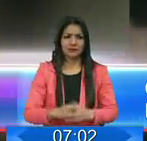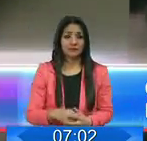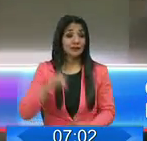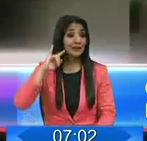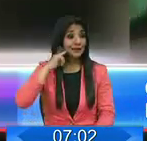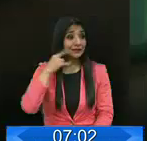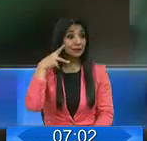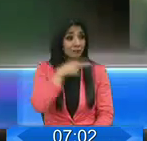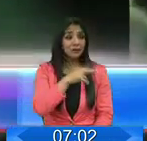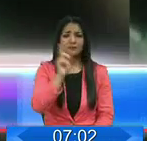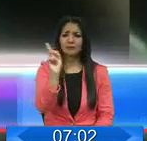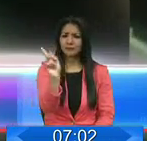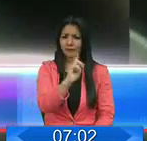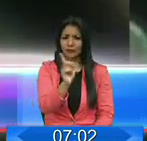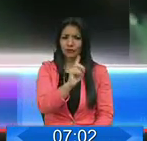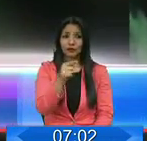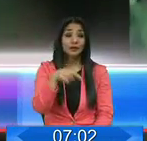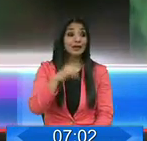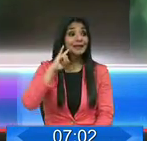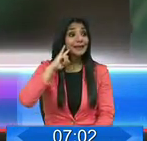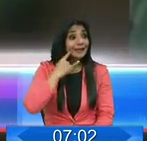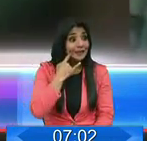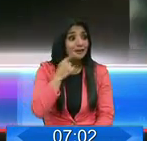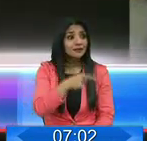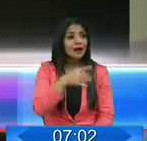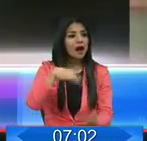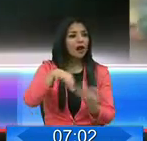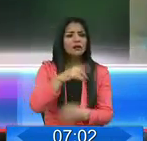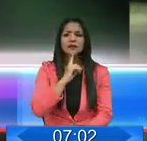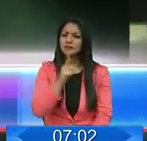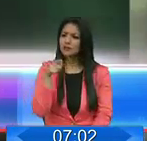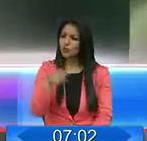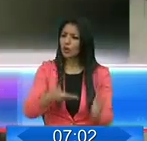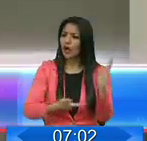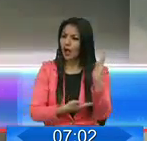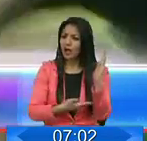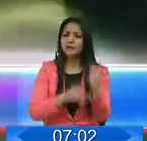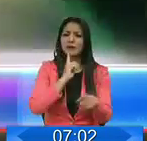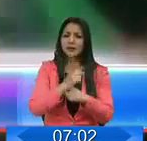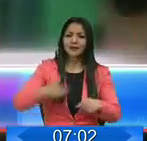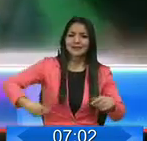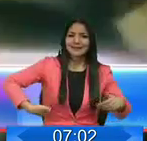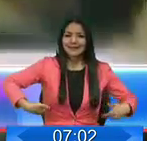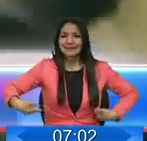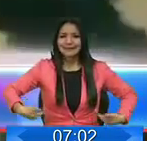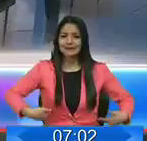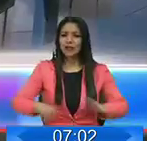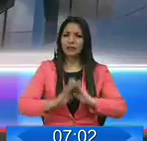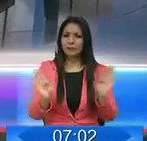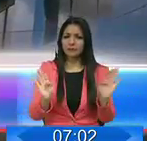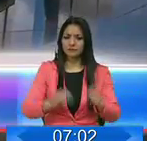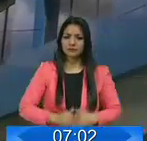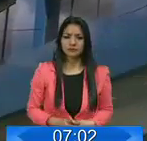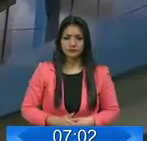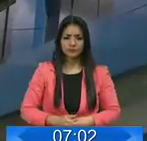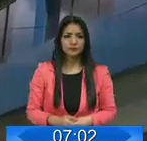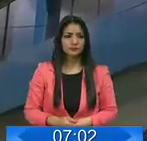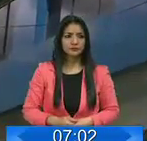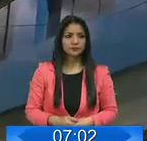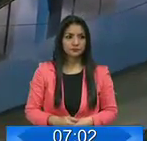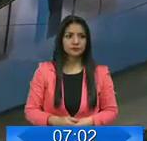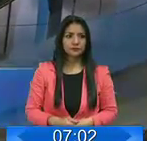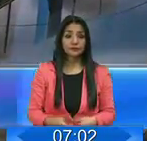Lo que pasa es que la niña de decir, yo le hice cosquillas todavía. Le hice cosquillas, así es, cosquillitas le hice. El caso se encuentra